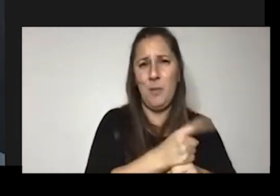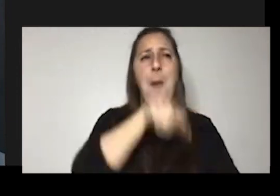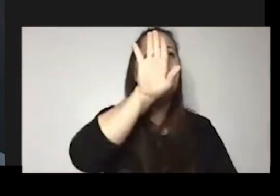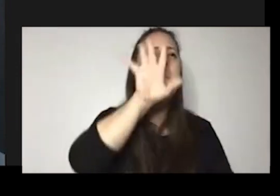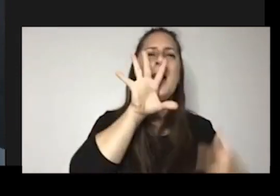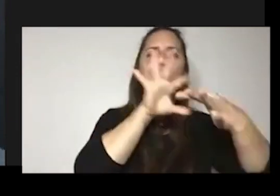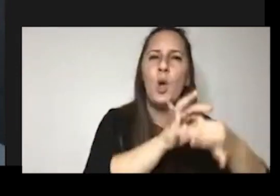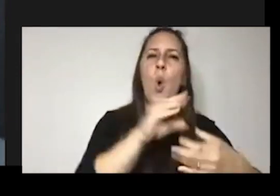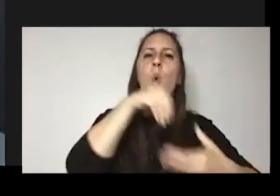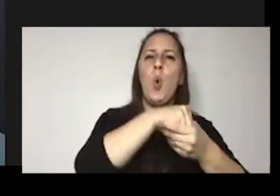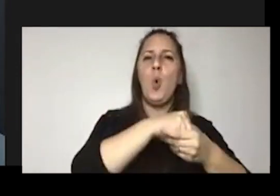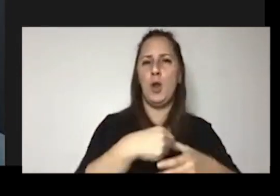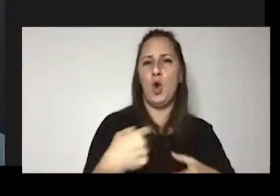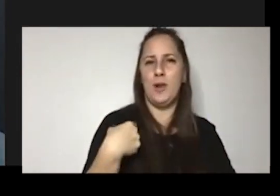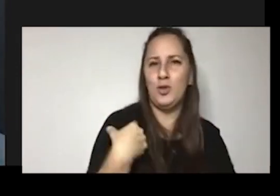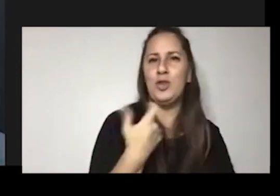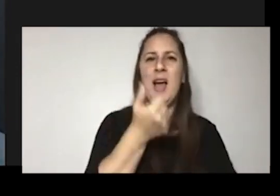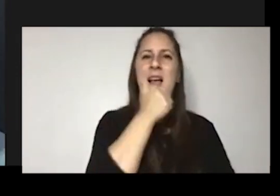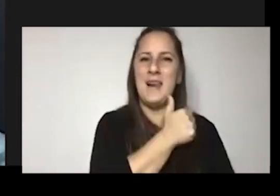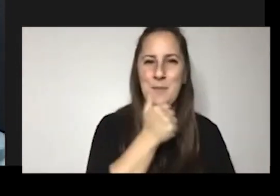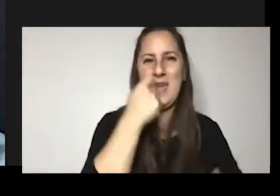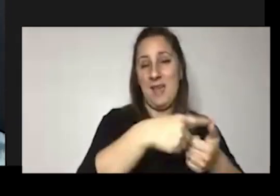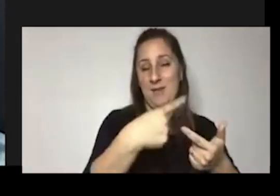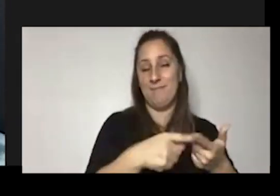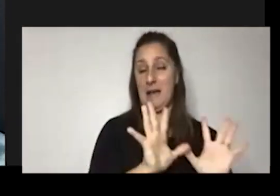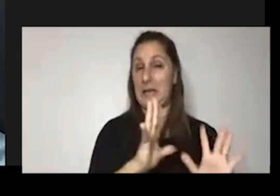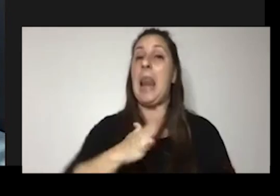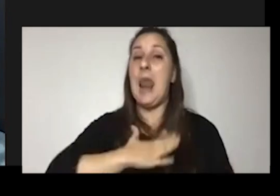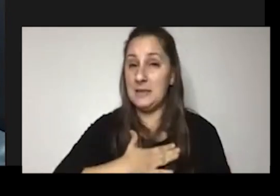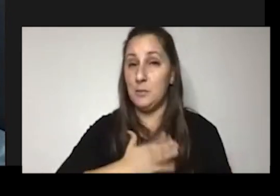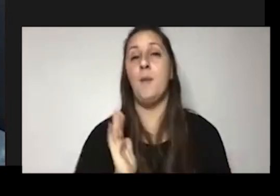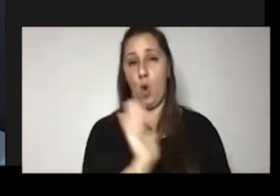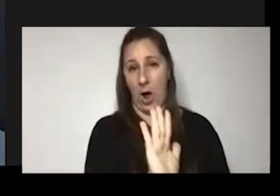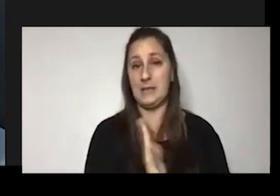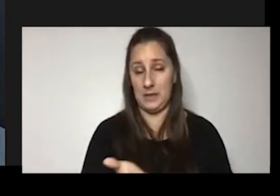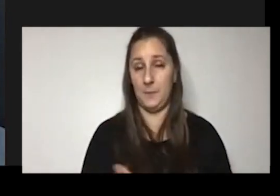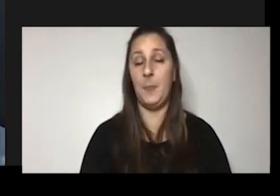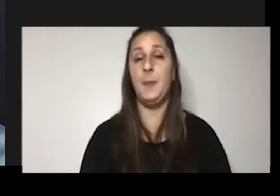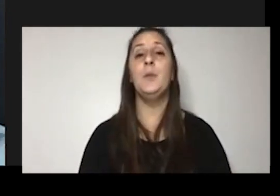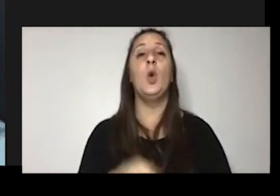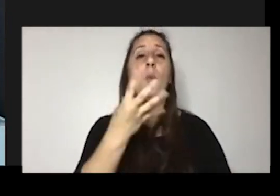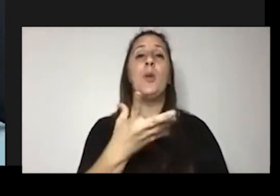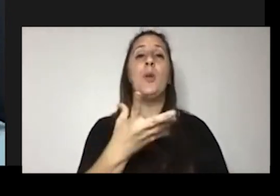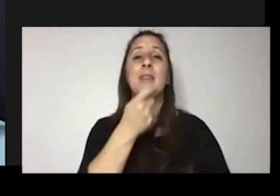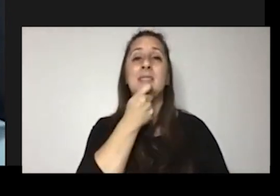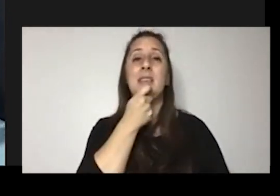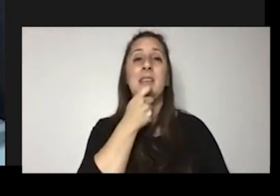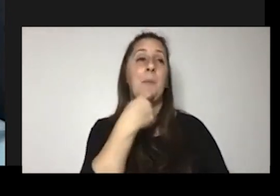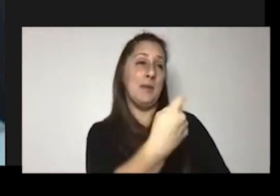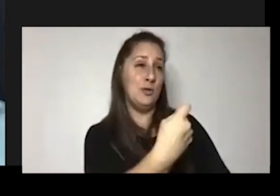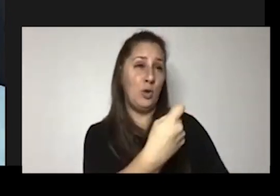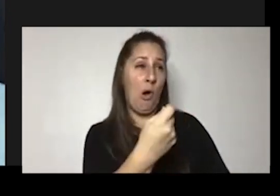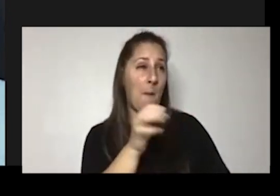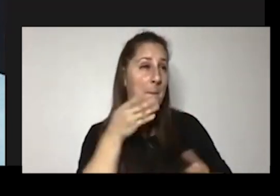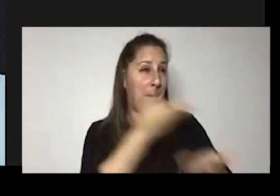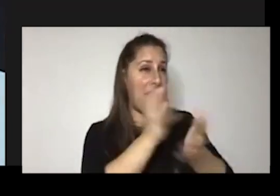otra para la medicación, lamentablemente, muchas veces. Porque si lo pudiera evitar, yo creo que lo evita. Y el tema a